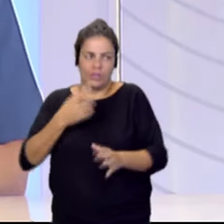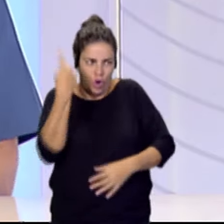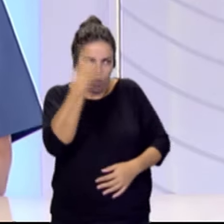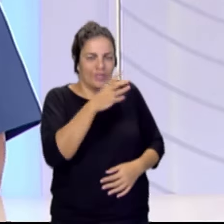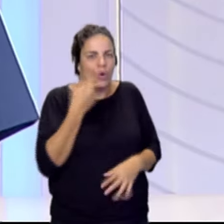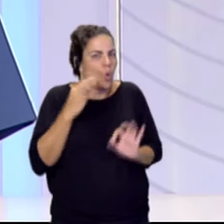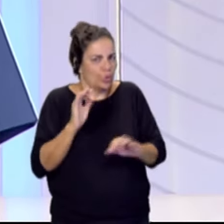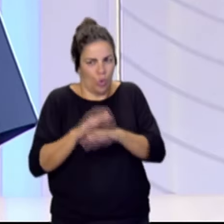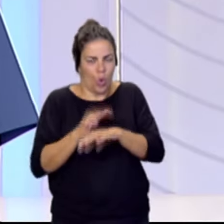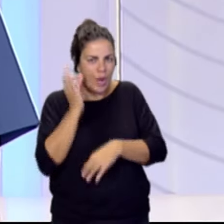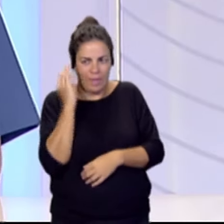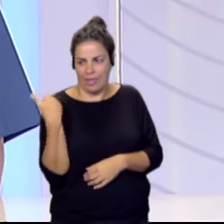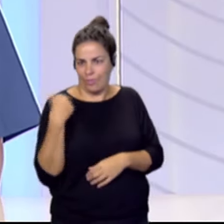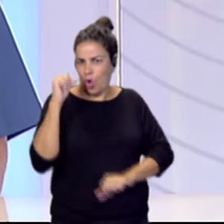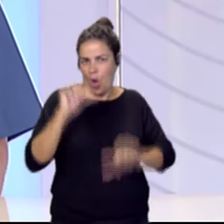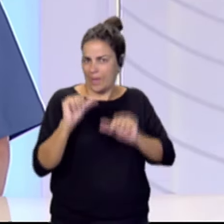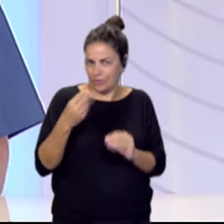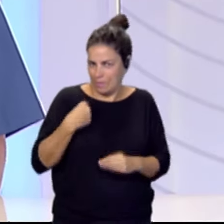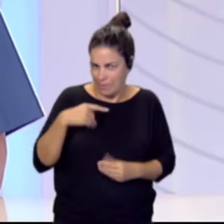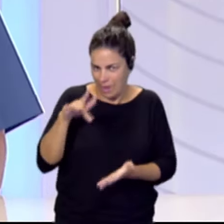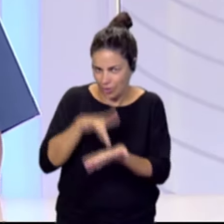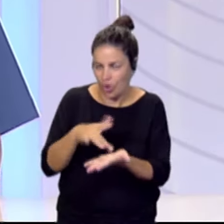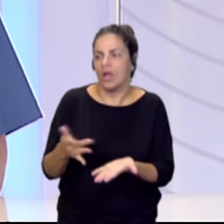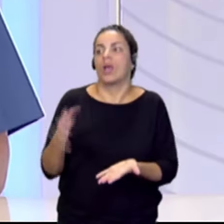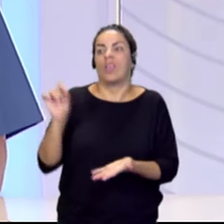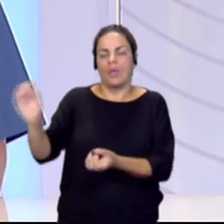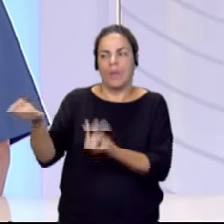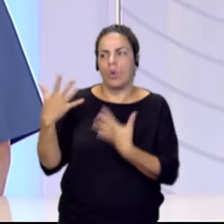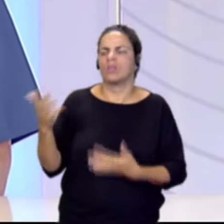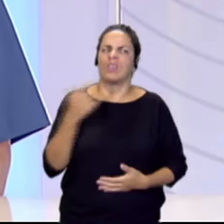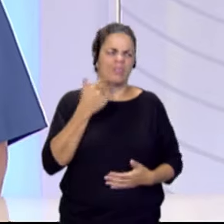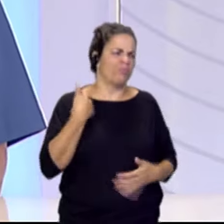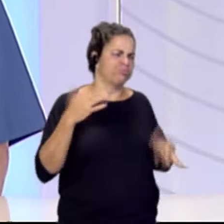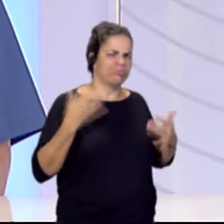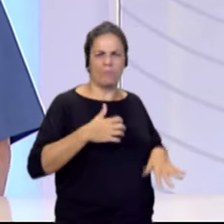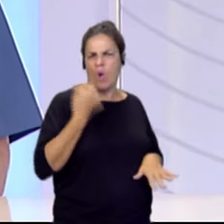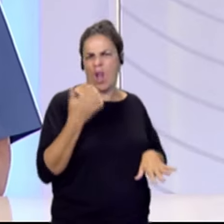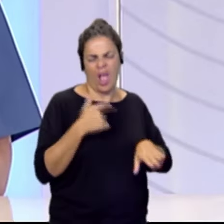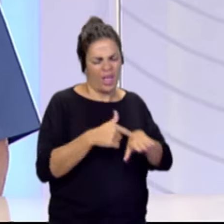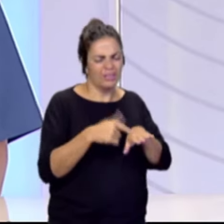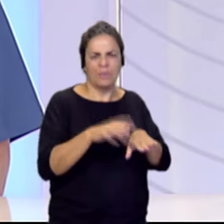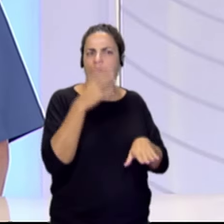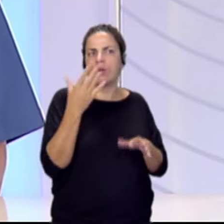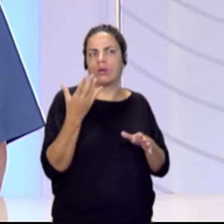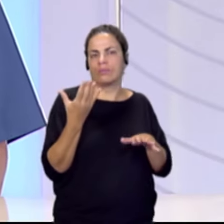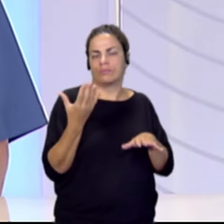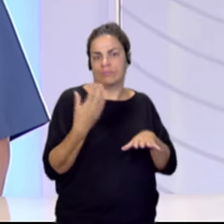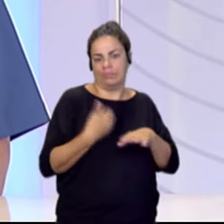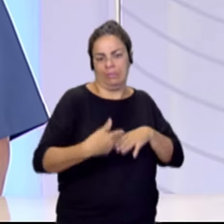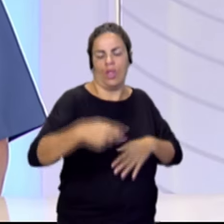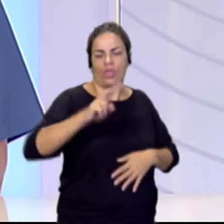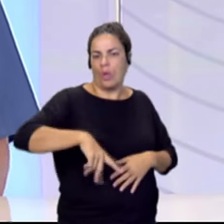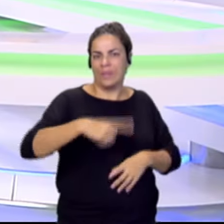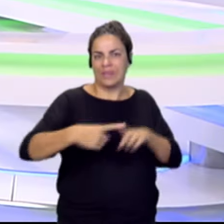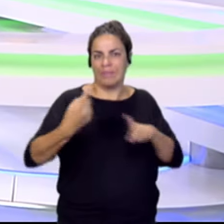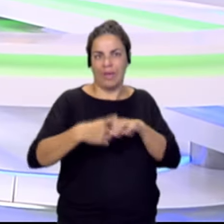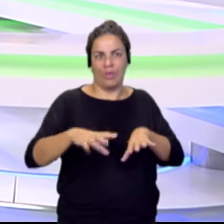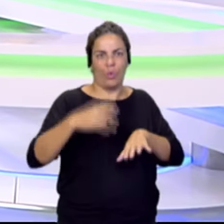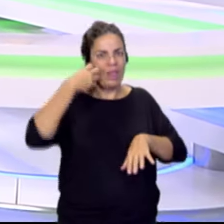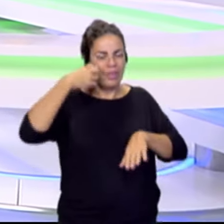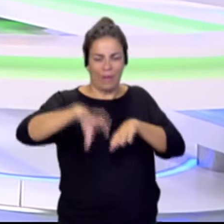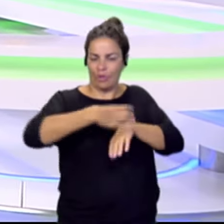una operación de ese estilo y la verdad, ella me contó, dice, es muy molesto, no se pudo poner zapatos durante 2 meses y medio,